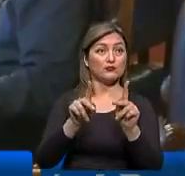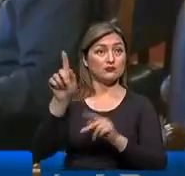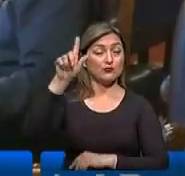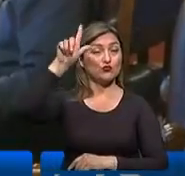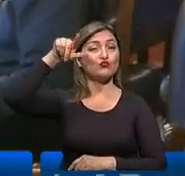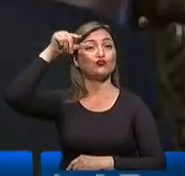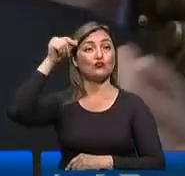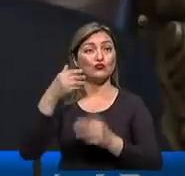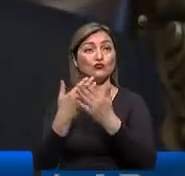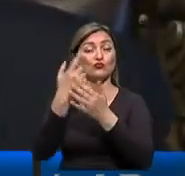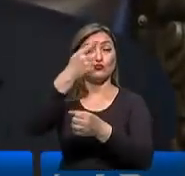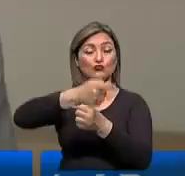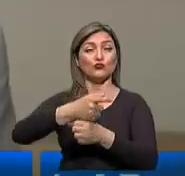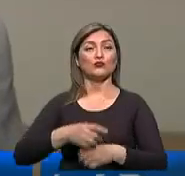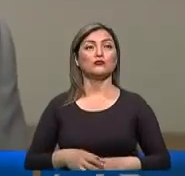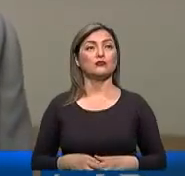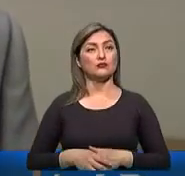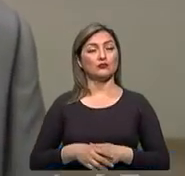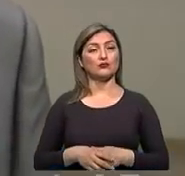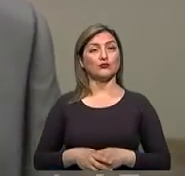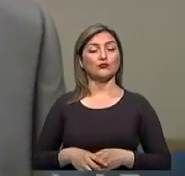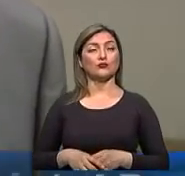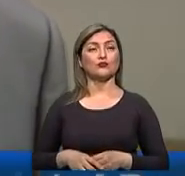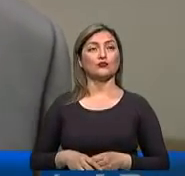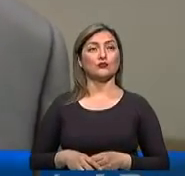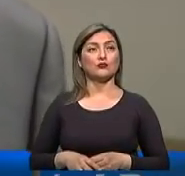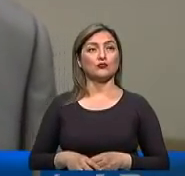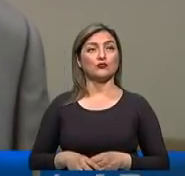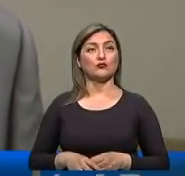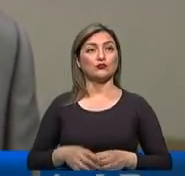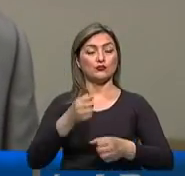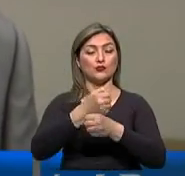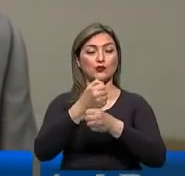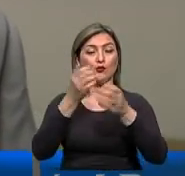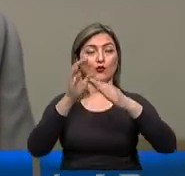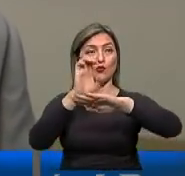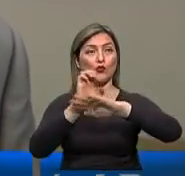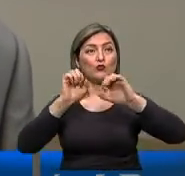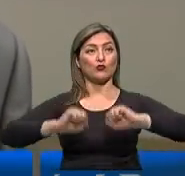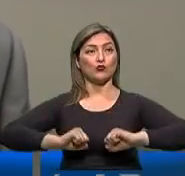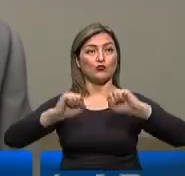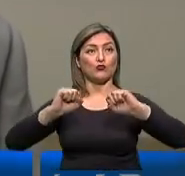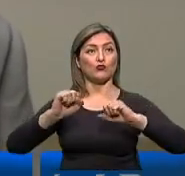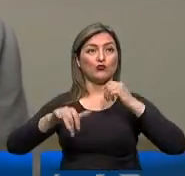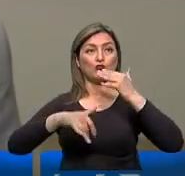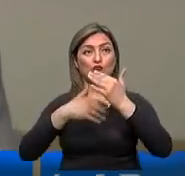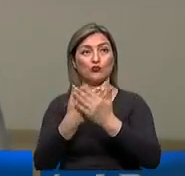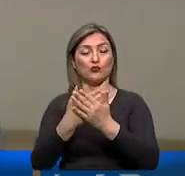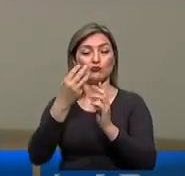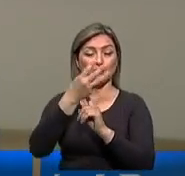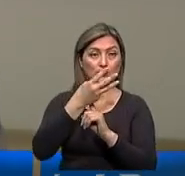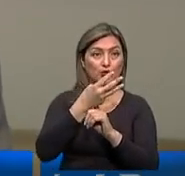Ejecutivo hay nuevas disposiciones. Lo que queremos es que el trabajador ecuatoriano pueda recibir los implementos como